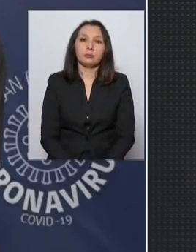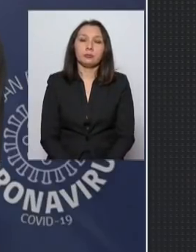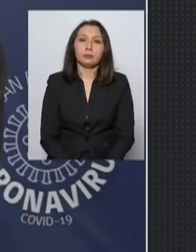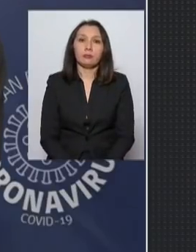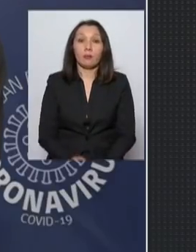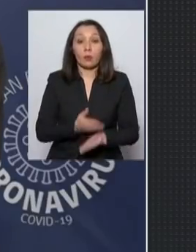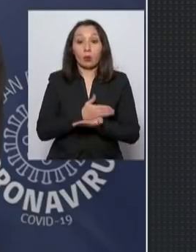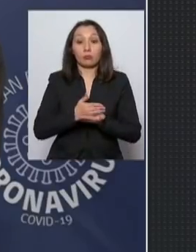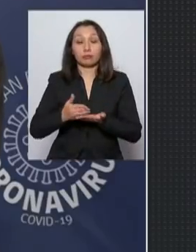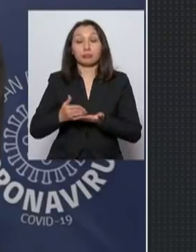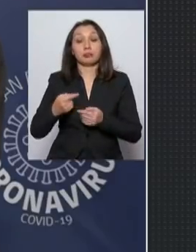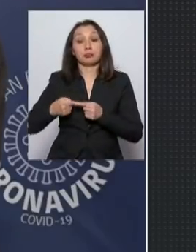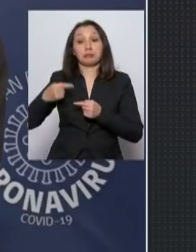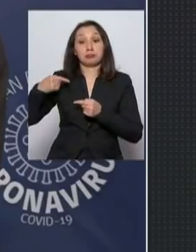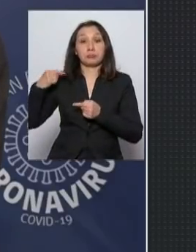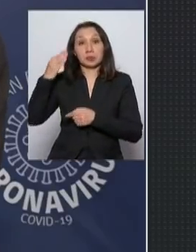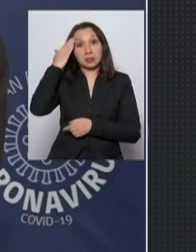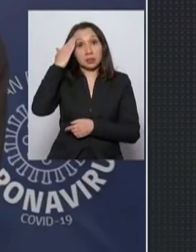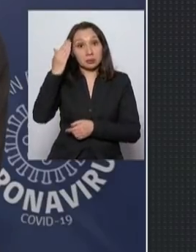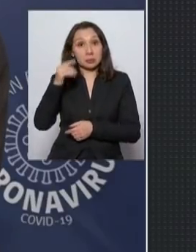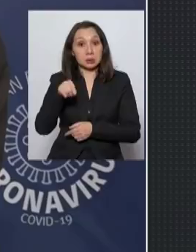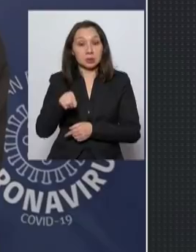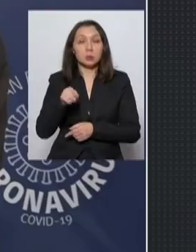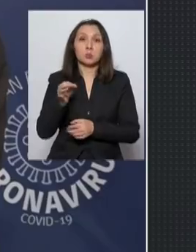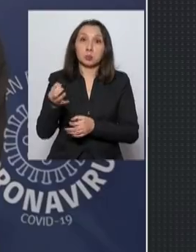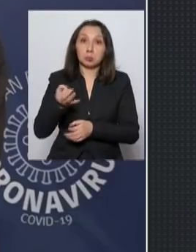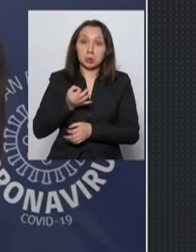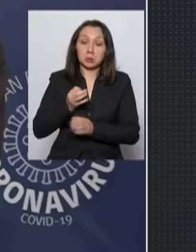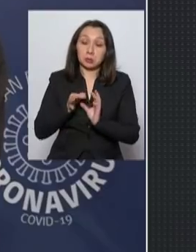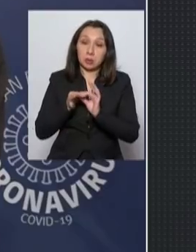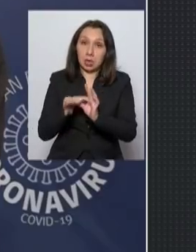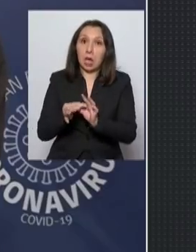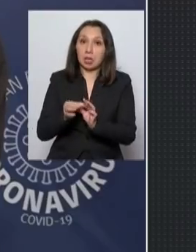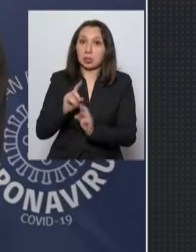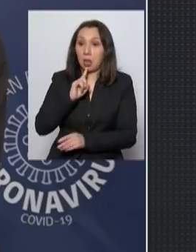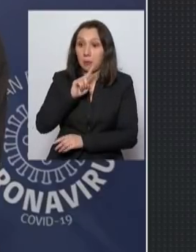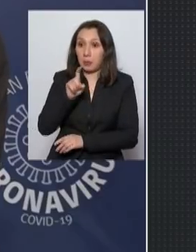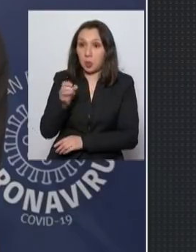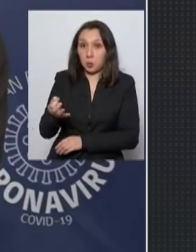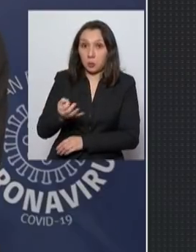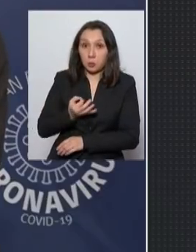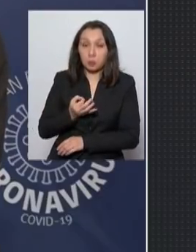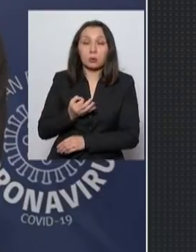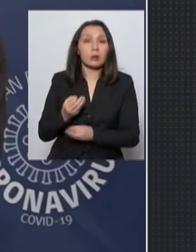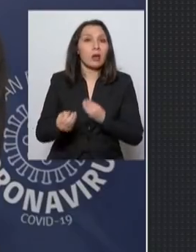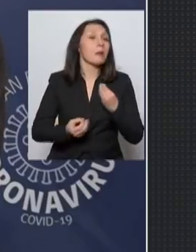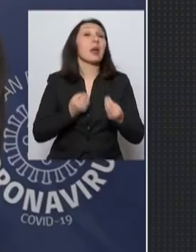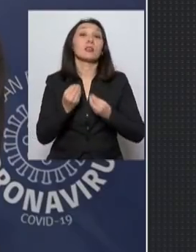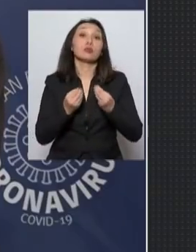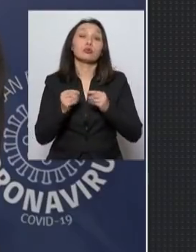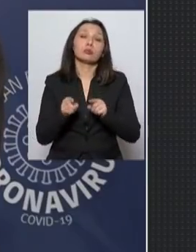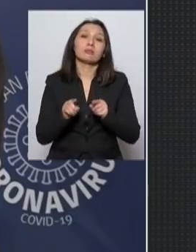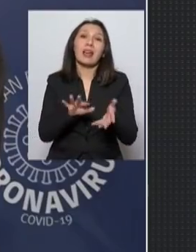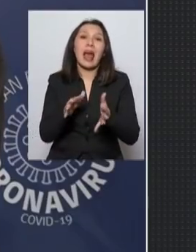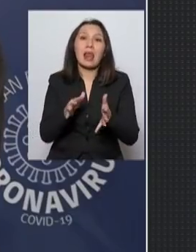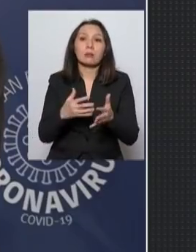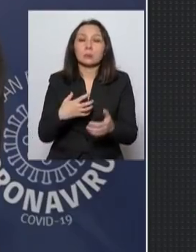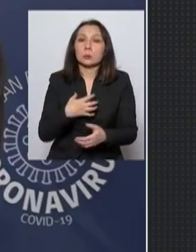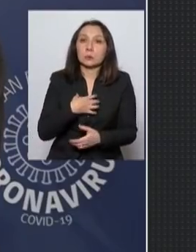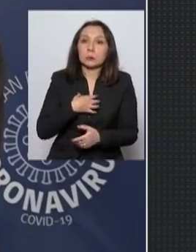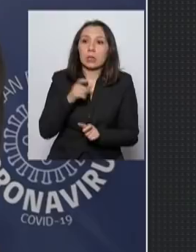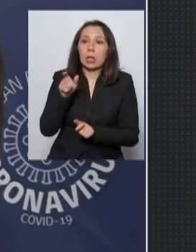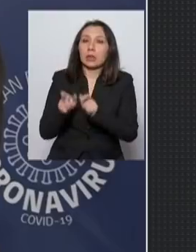línea? Durante los últimos días, como usted señala, y agradezco la pregunta, ha ocurrido que tal vez por el temor